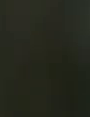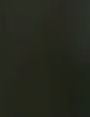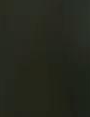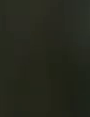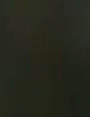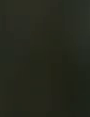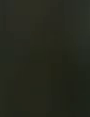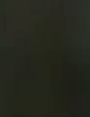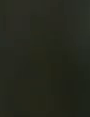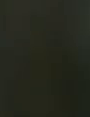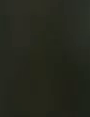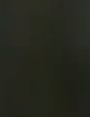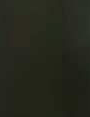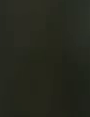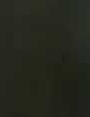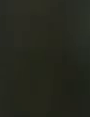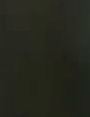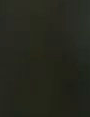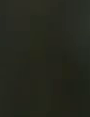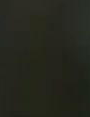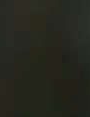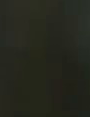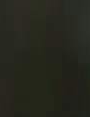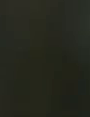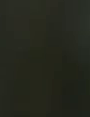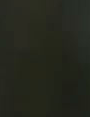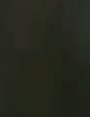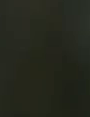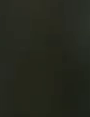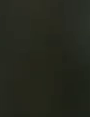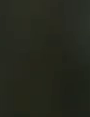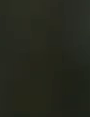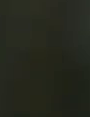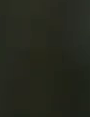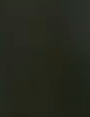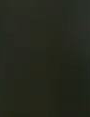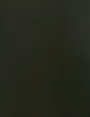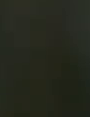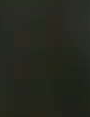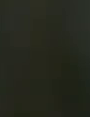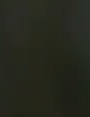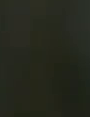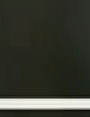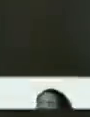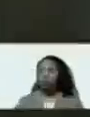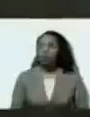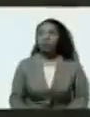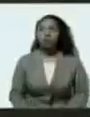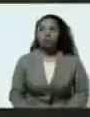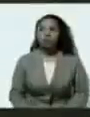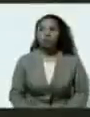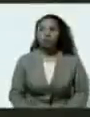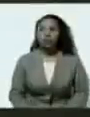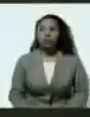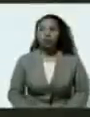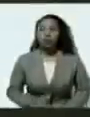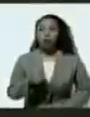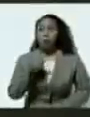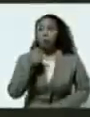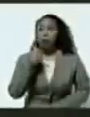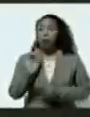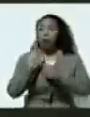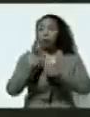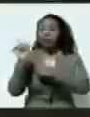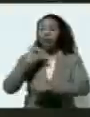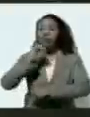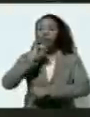por narcotráfico. Y de manera muy curiosa ocurrieron dos cosas. La primera de ellas, la escasa reseña que esa